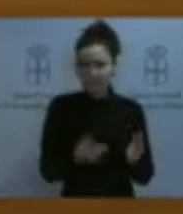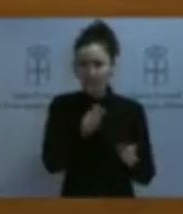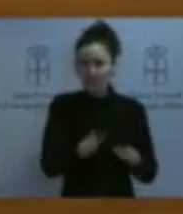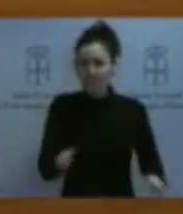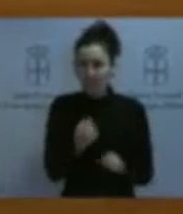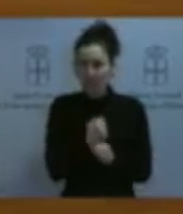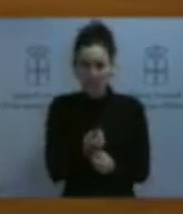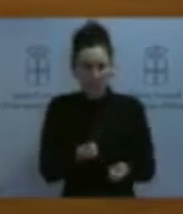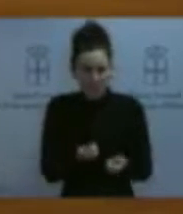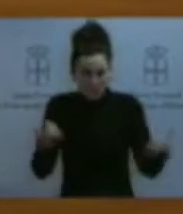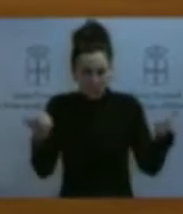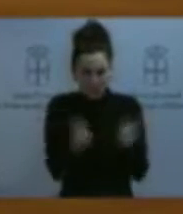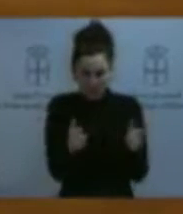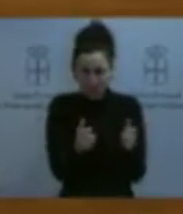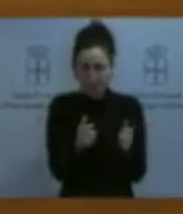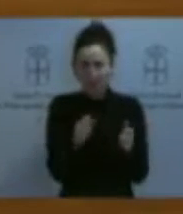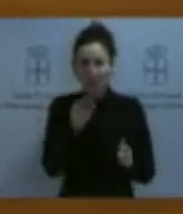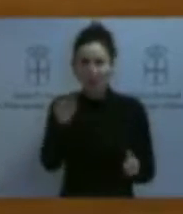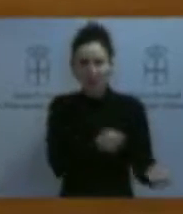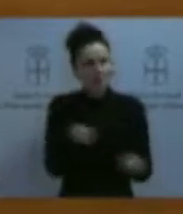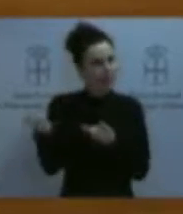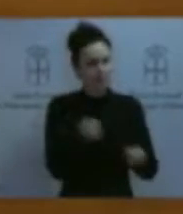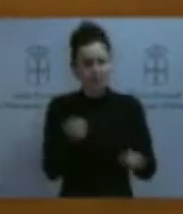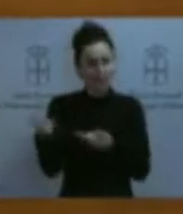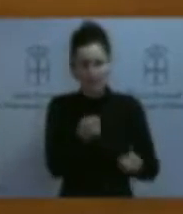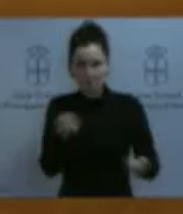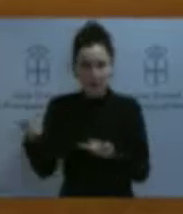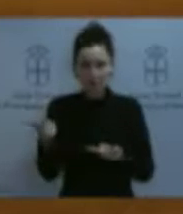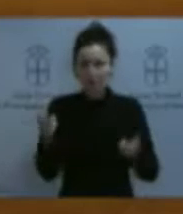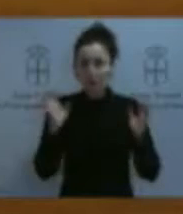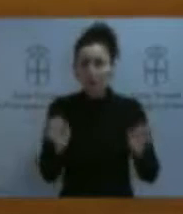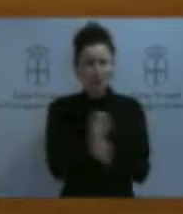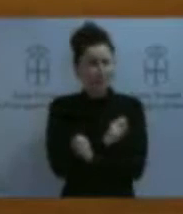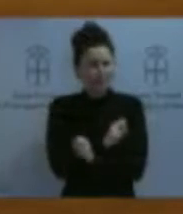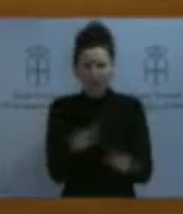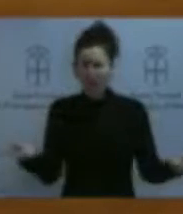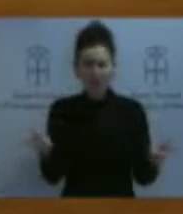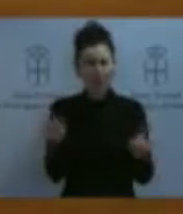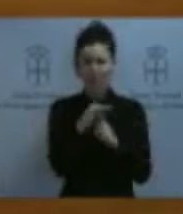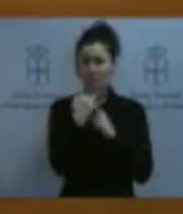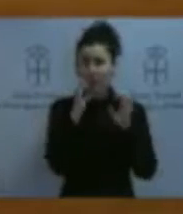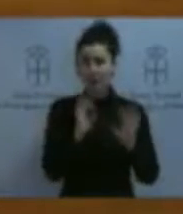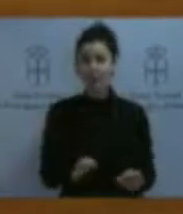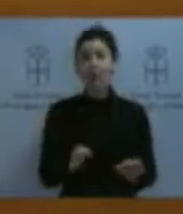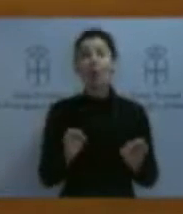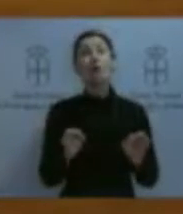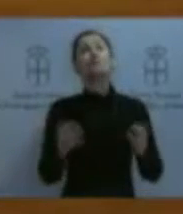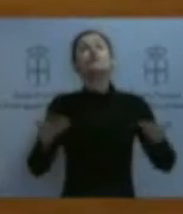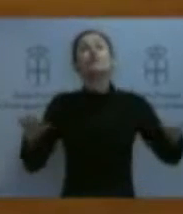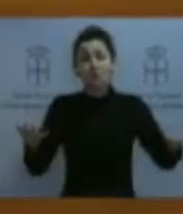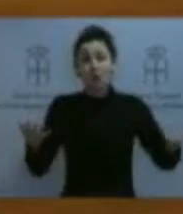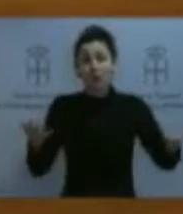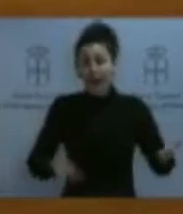migración, la tasa más alta de emancipación, la edad más alta de emancipación de todo el Estado, algo que entenderíamos que es una